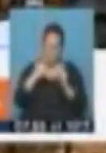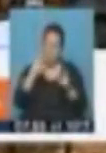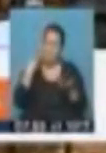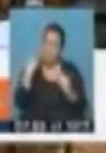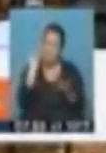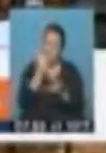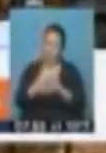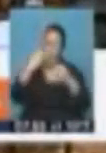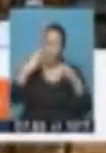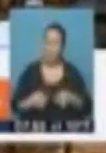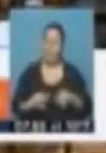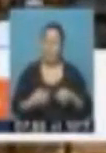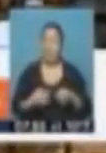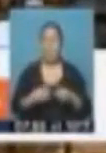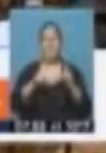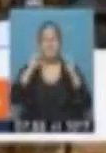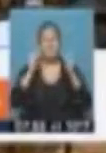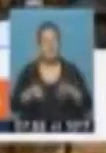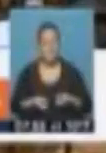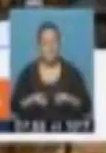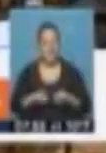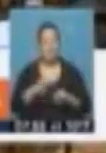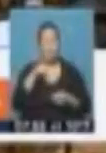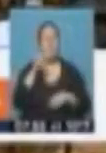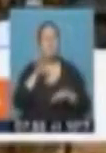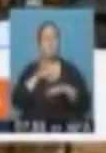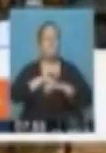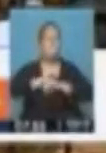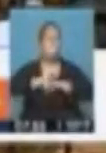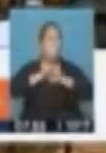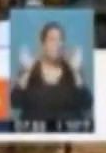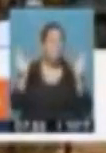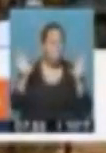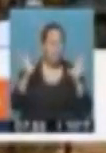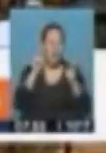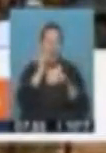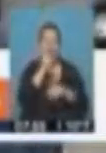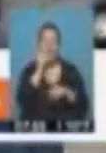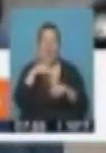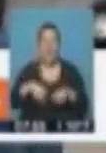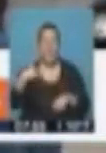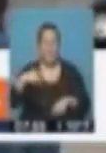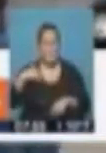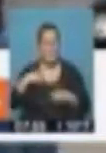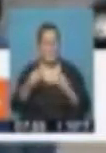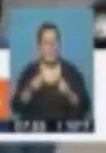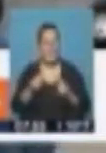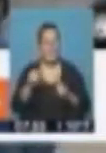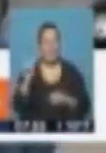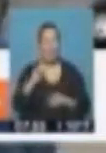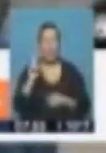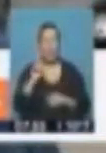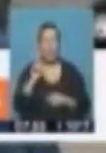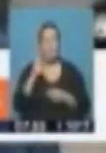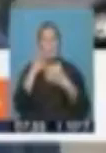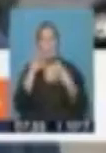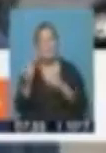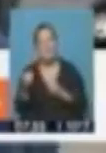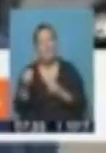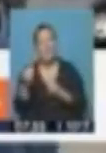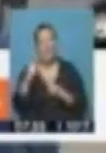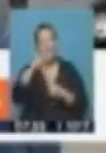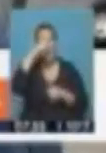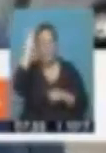ejercer eficientemente el cargo, sino más bien que está vinculado a lo peor de la inteligencia argentina, que no era para defender el